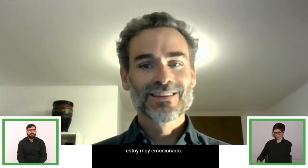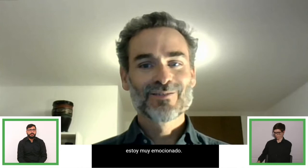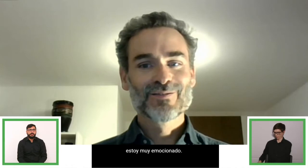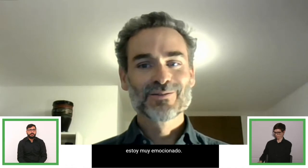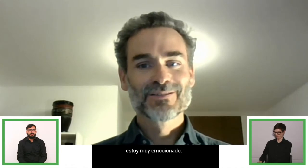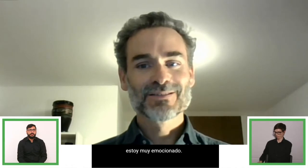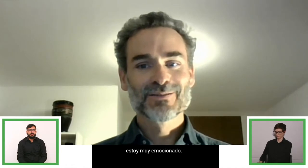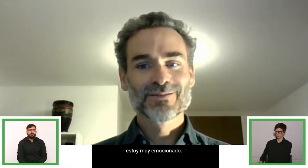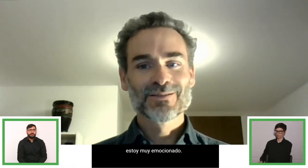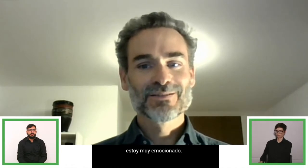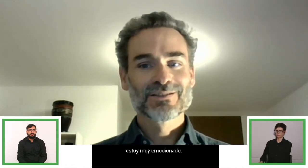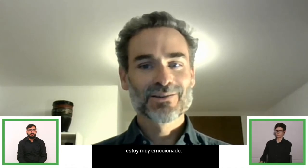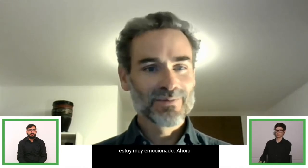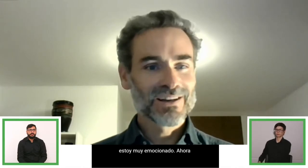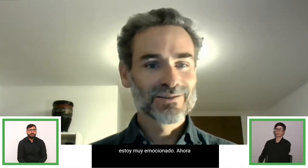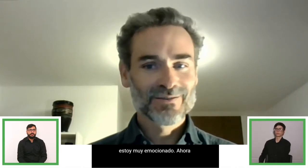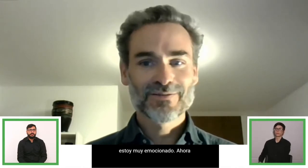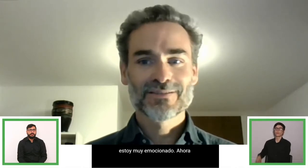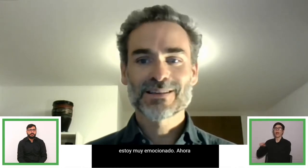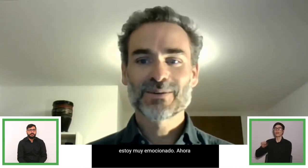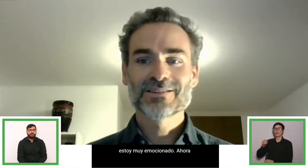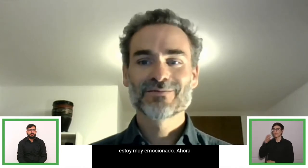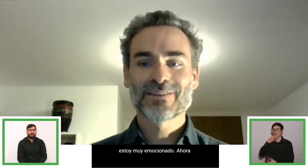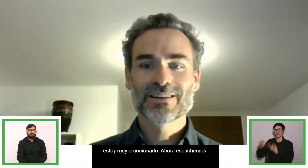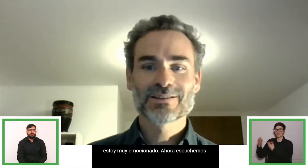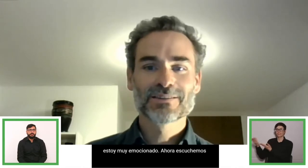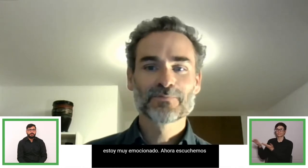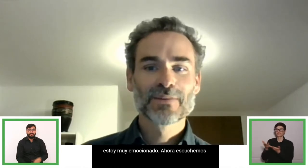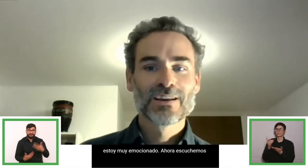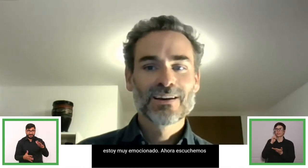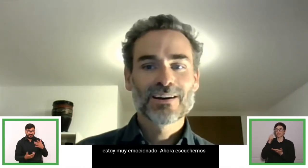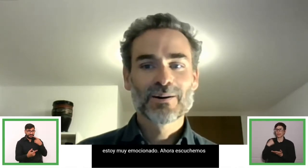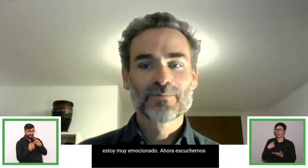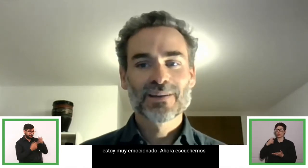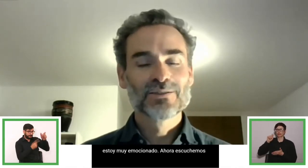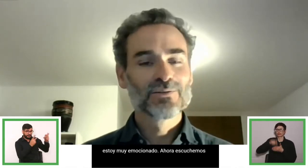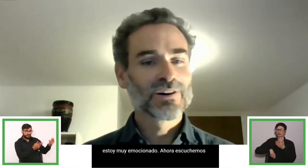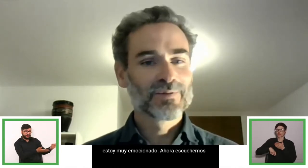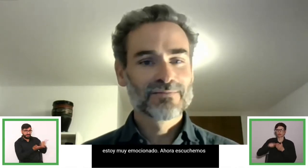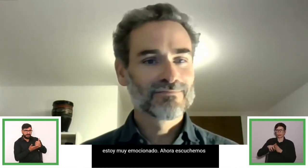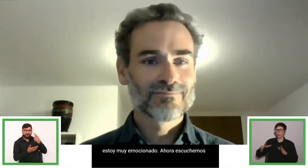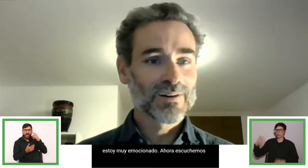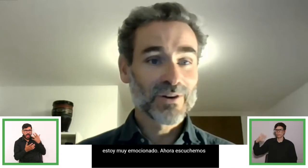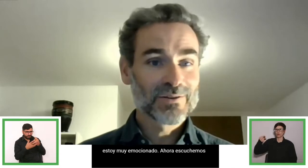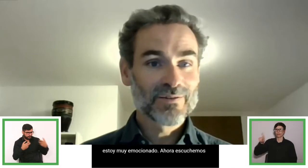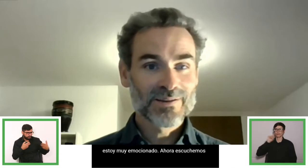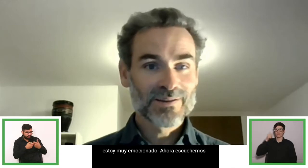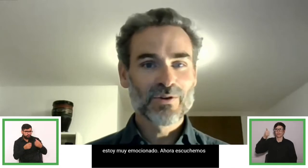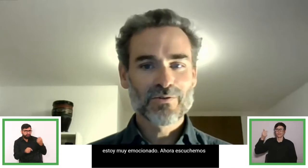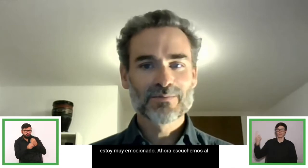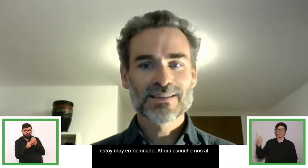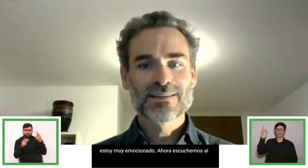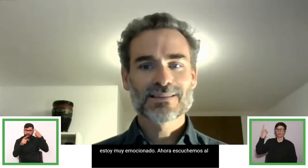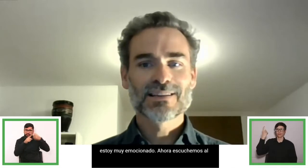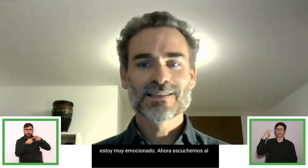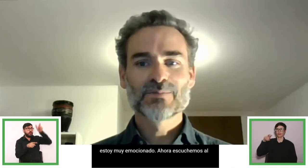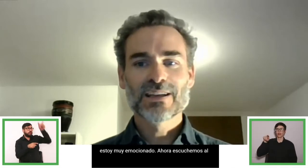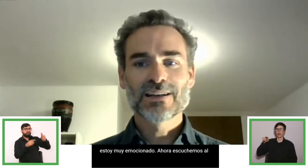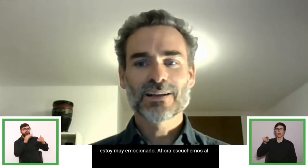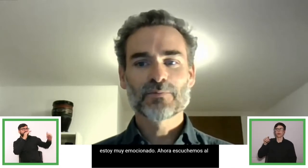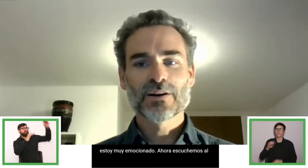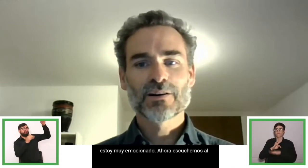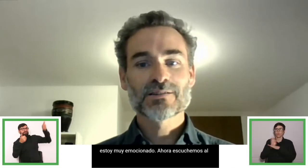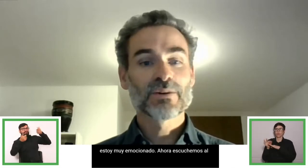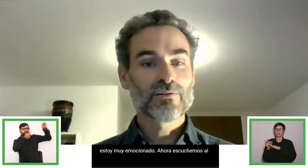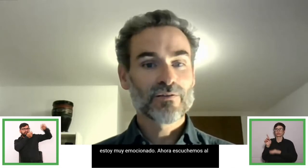nuestros socios claves de la red, el gerente general de la Fundación Savanchi, que ha